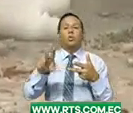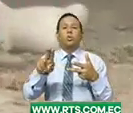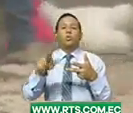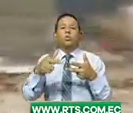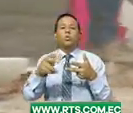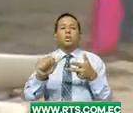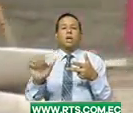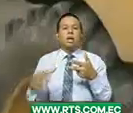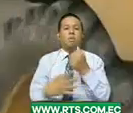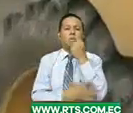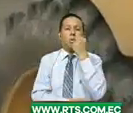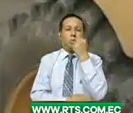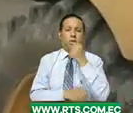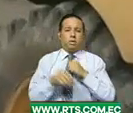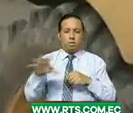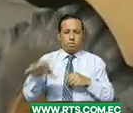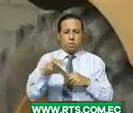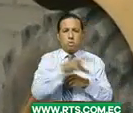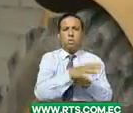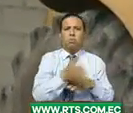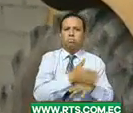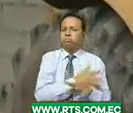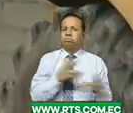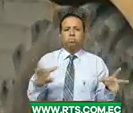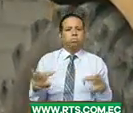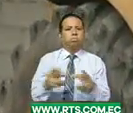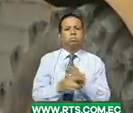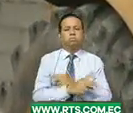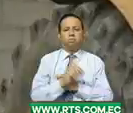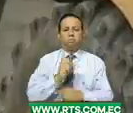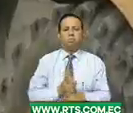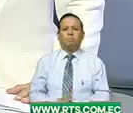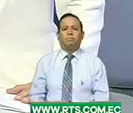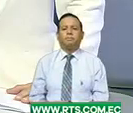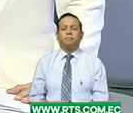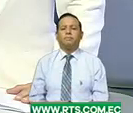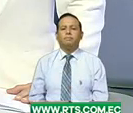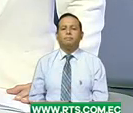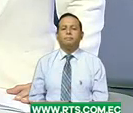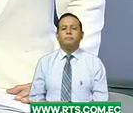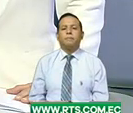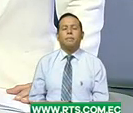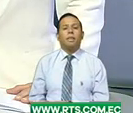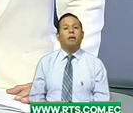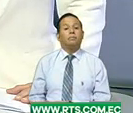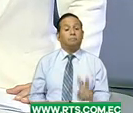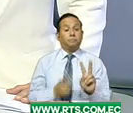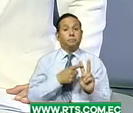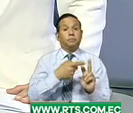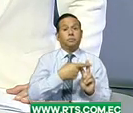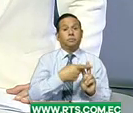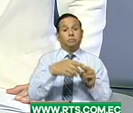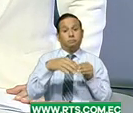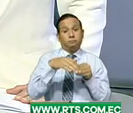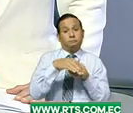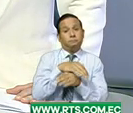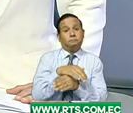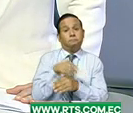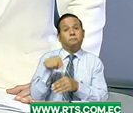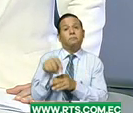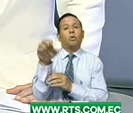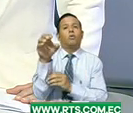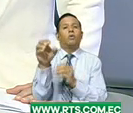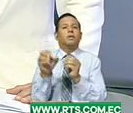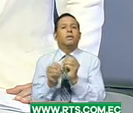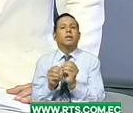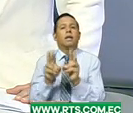de los Pobres. Informó José Morales. Dos sujetos ingresaron a robar a las oficinas de la